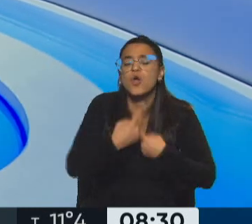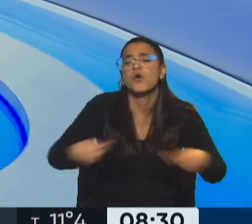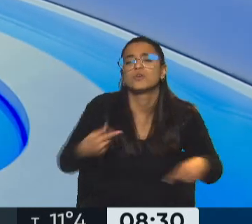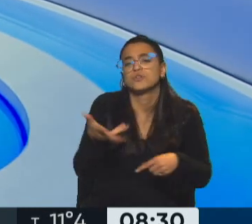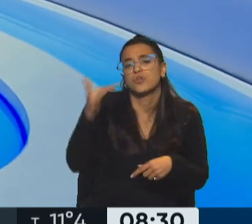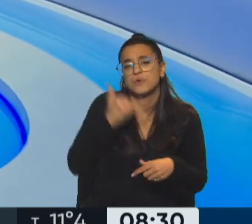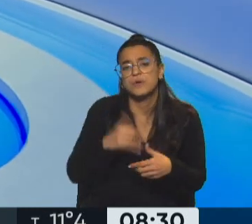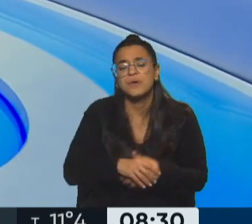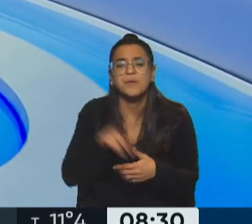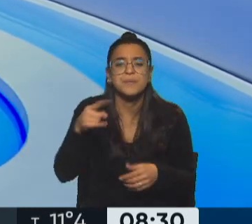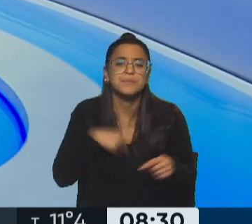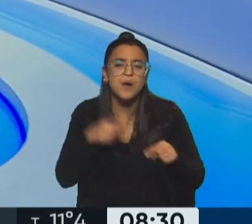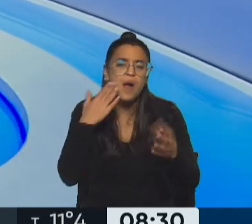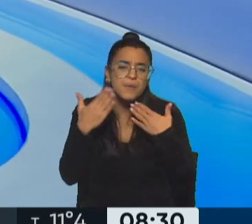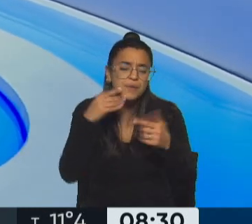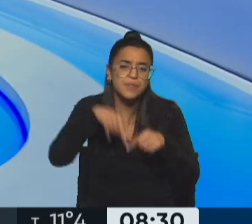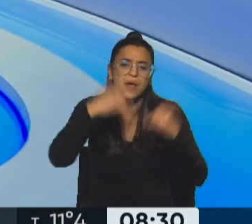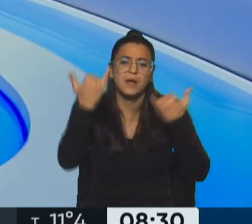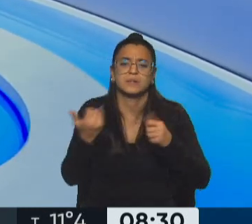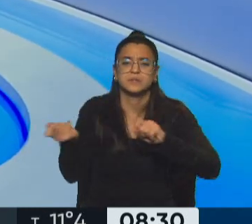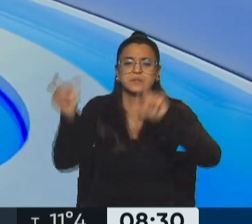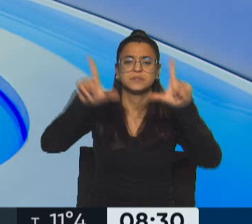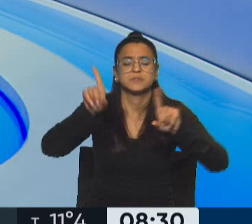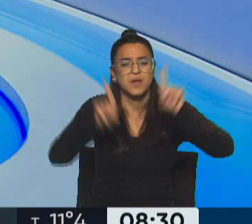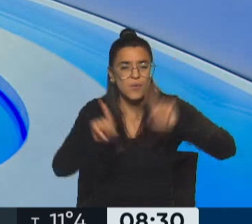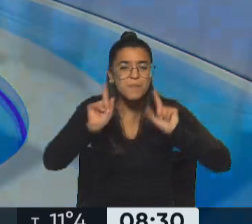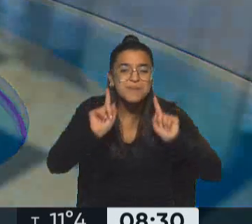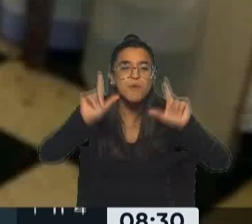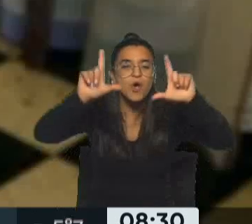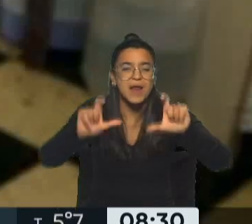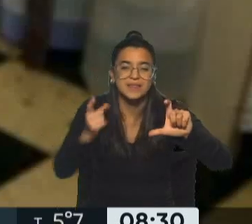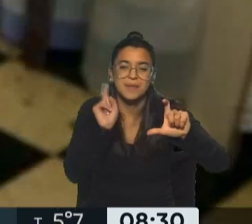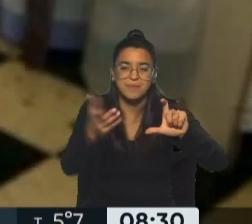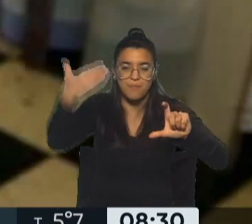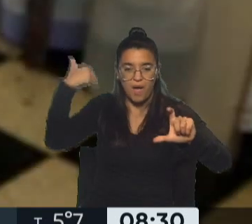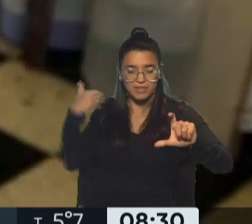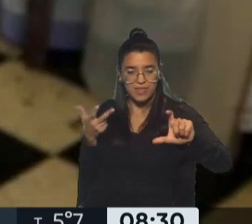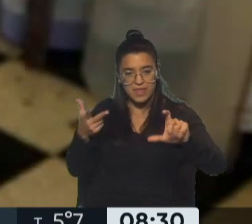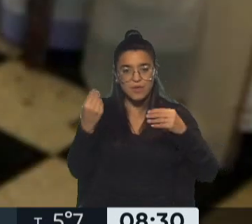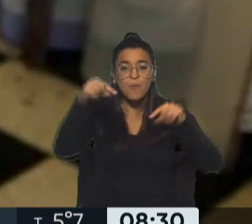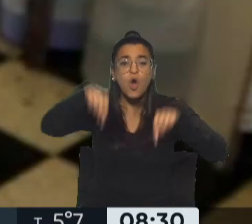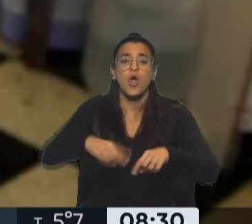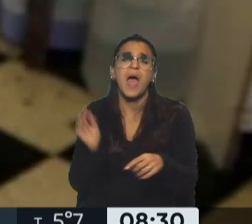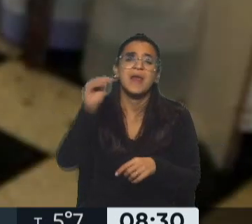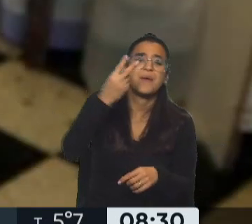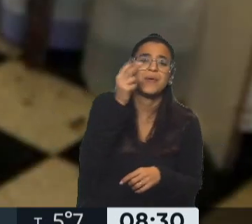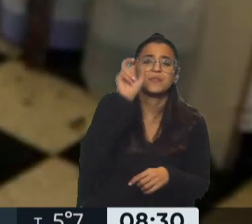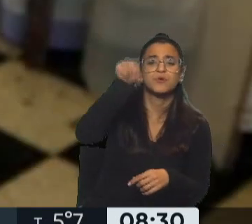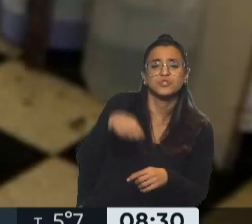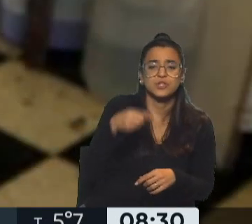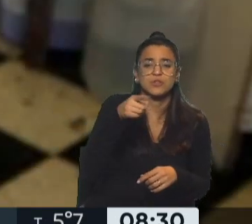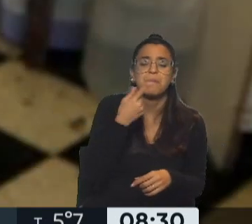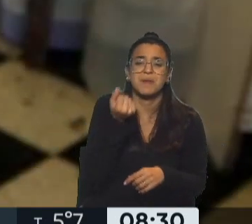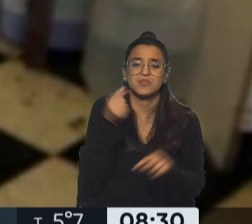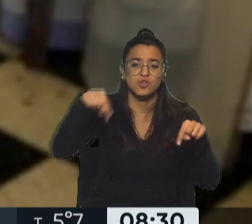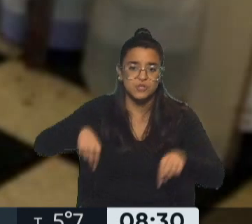todos los días. Fabián, mientras estamos hablando, aparecen aquí detrás en la pantalla algunos justamente de los carteles a los que hacíamos referencia recién con Flor, ¿no? Por hoy se agrega un 20% de recargo a los